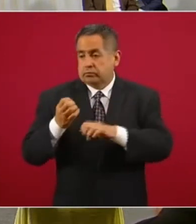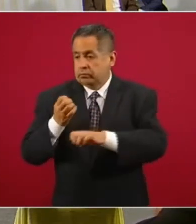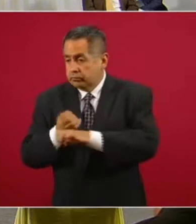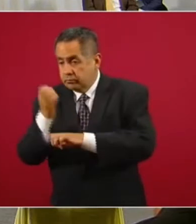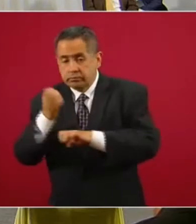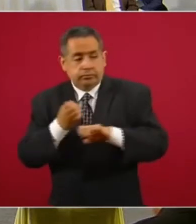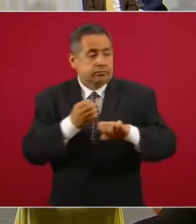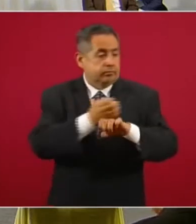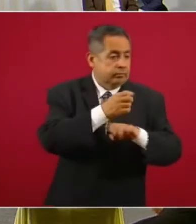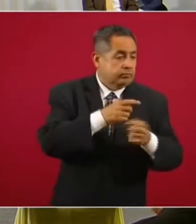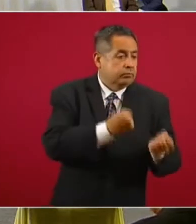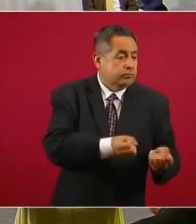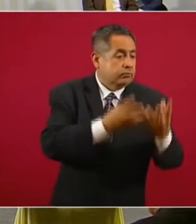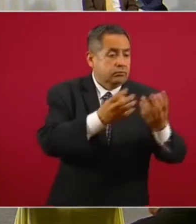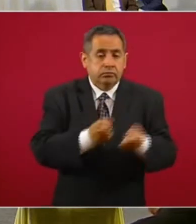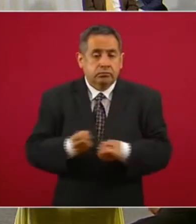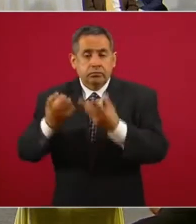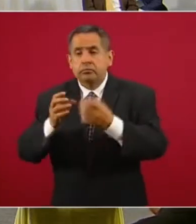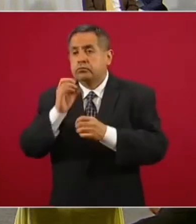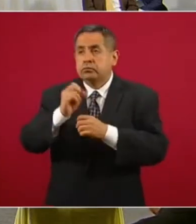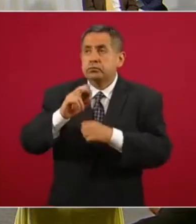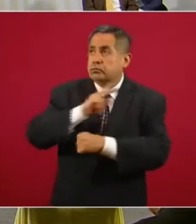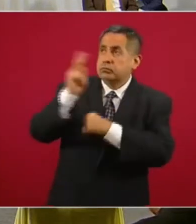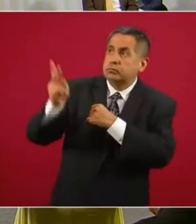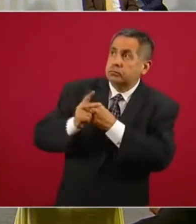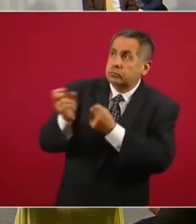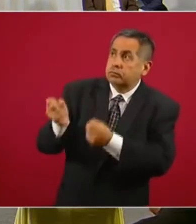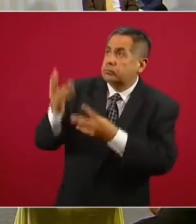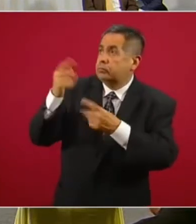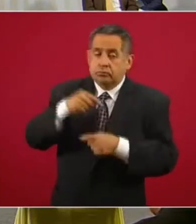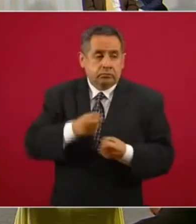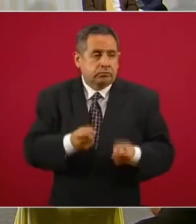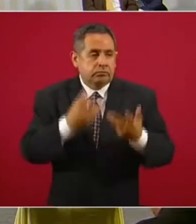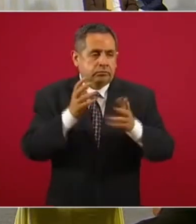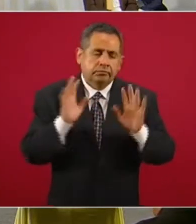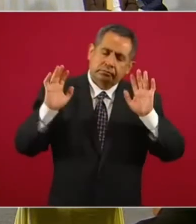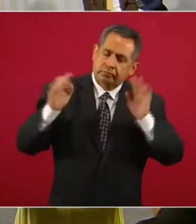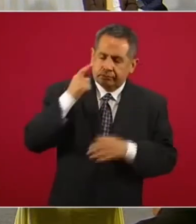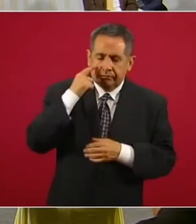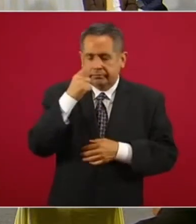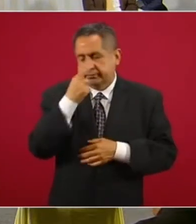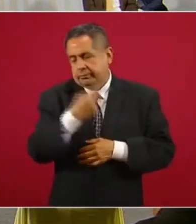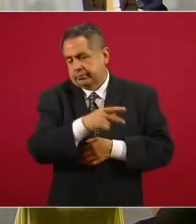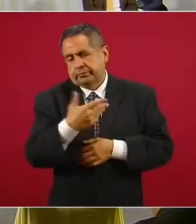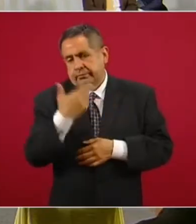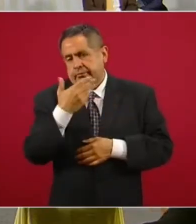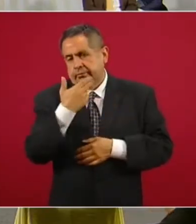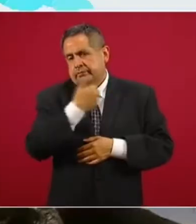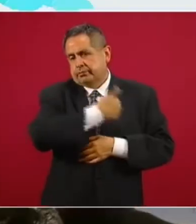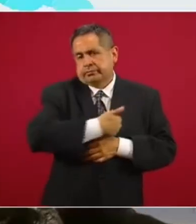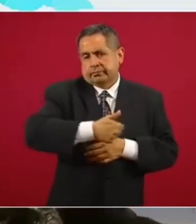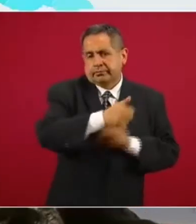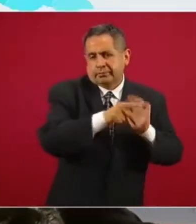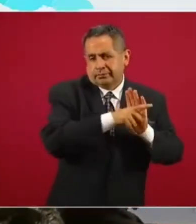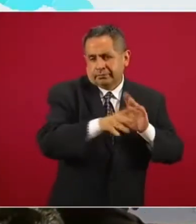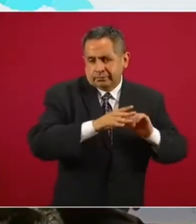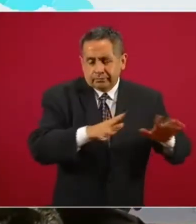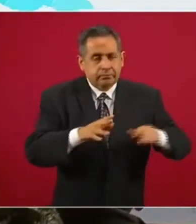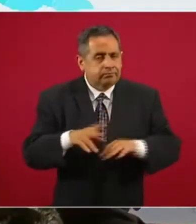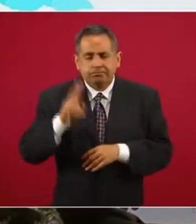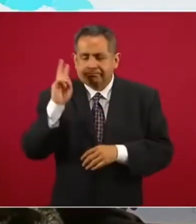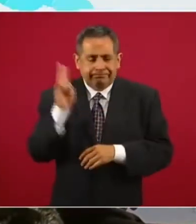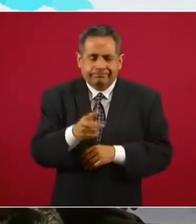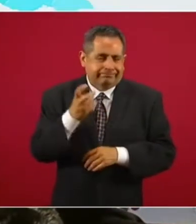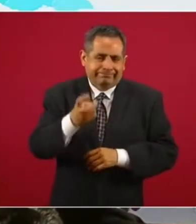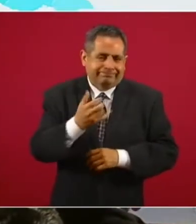muchas veces entre países. Insisto, respetamos la afición de cada medio de comunicación, pero desde el punto de vista